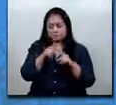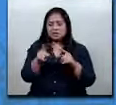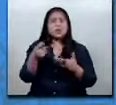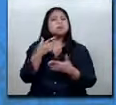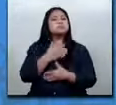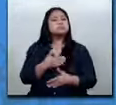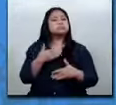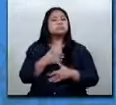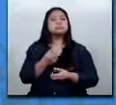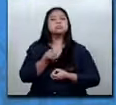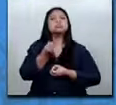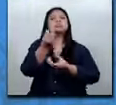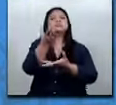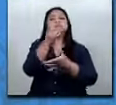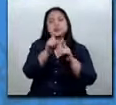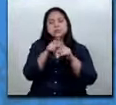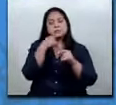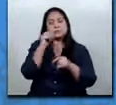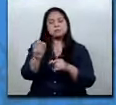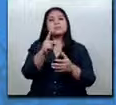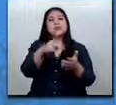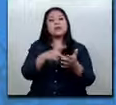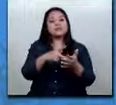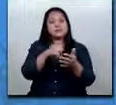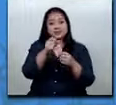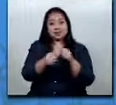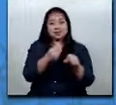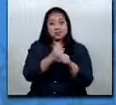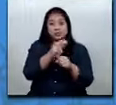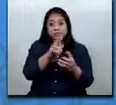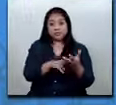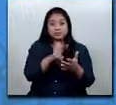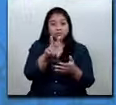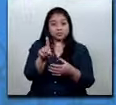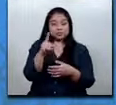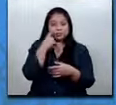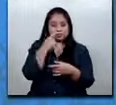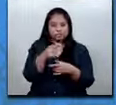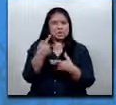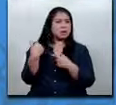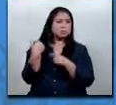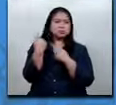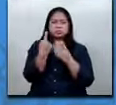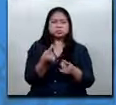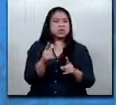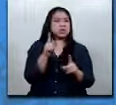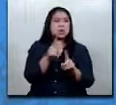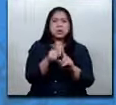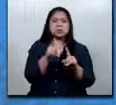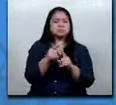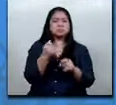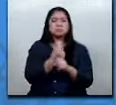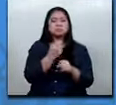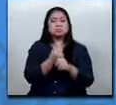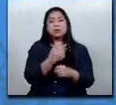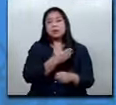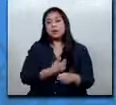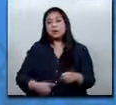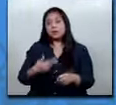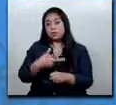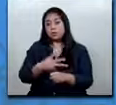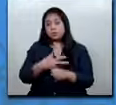vez en mucho tiempo, el año 2021 fue de muchos logros para el gobierno de Guatemala, para el Ministerio de